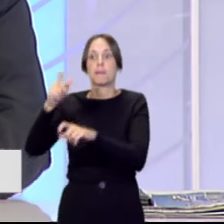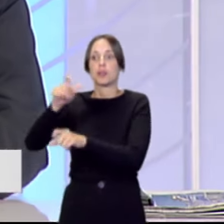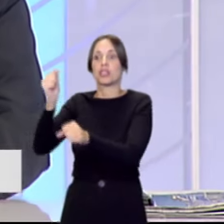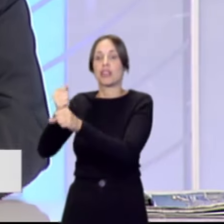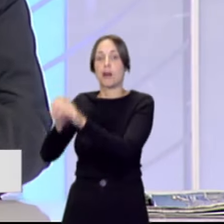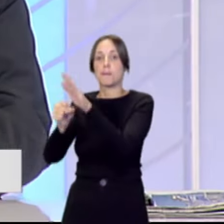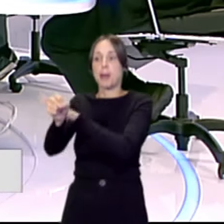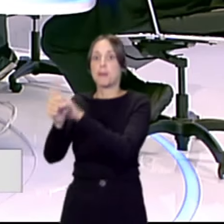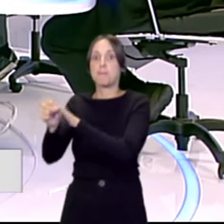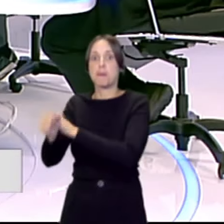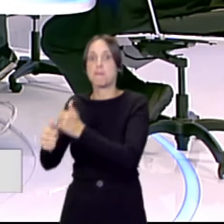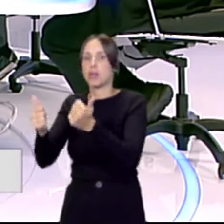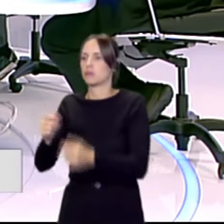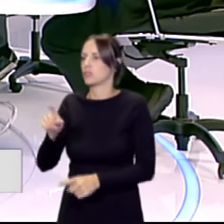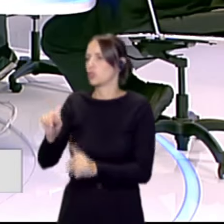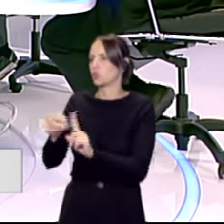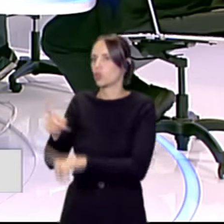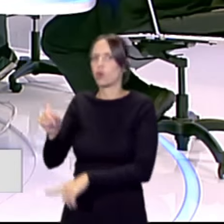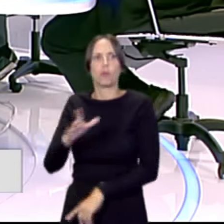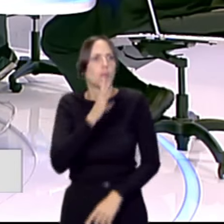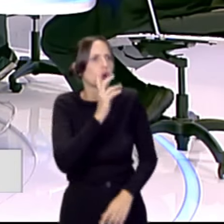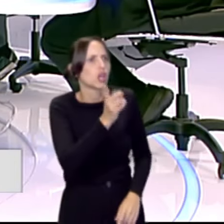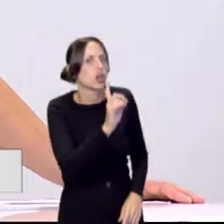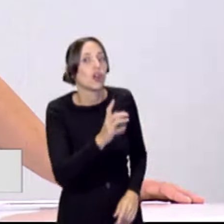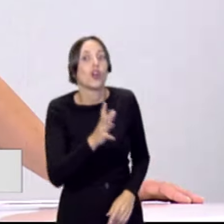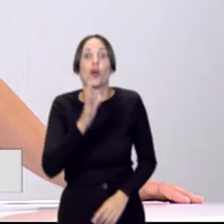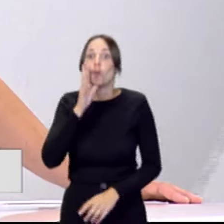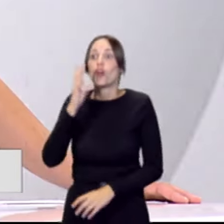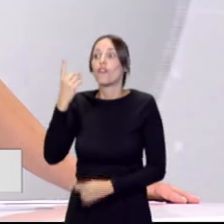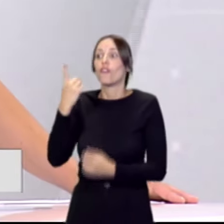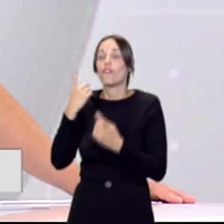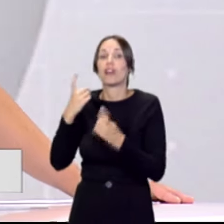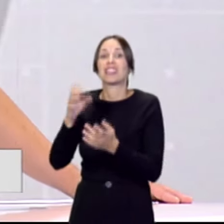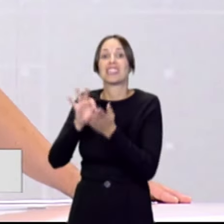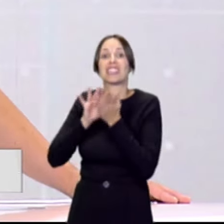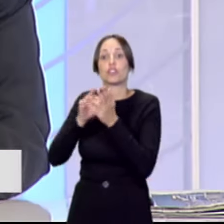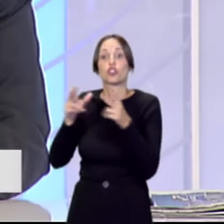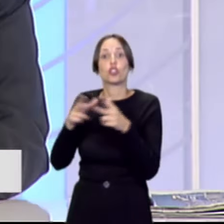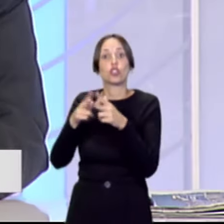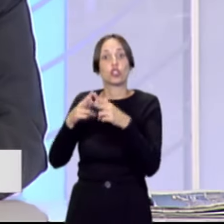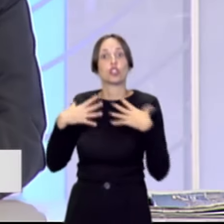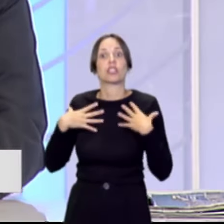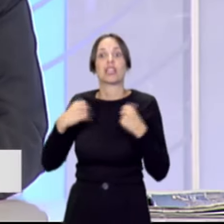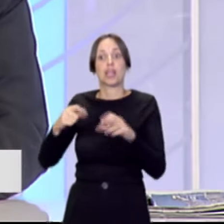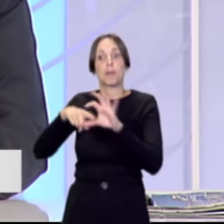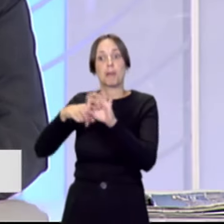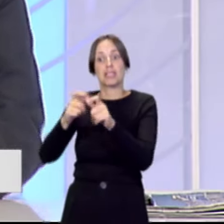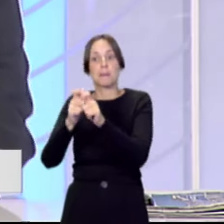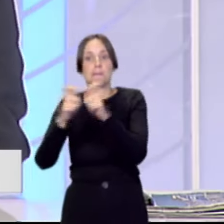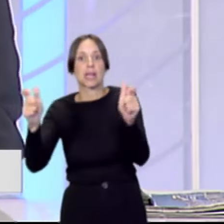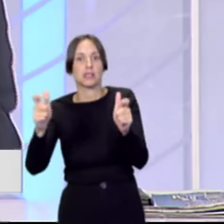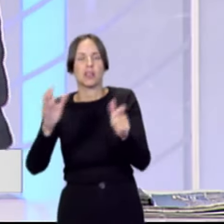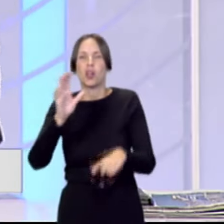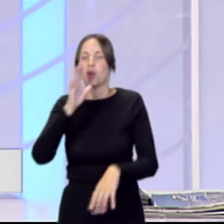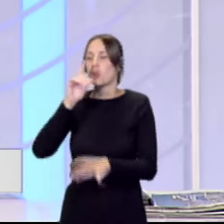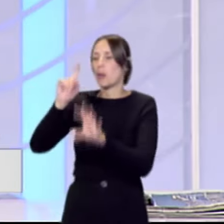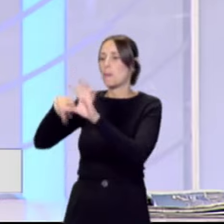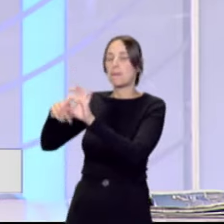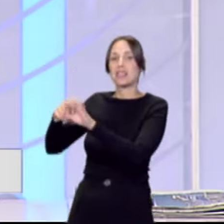qué no? Lo que hay que crear es plazas en los servicios sociosanitarios, porque una plaza de hospital no está planteada para atender